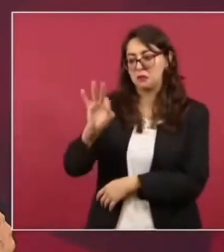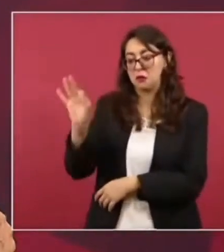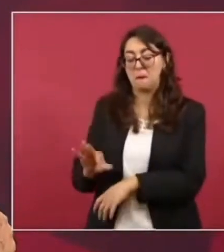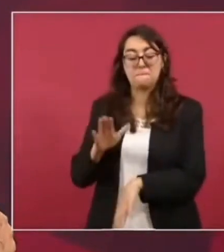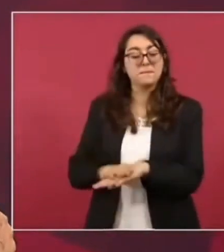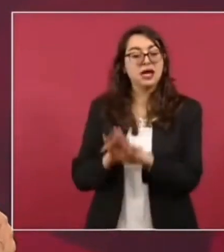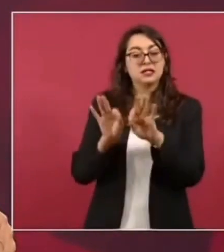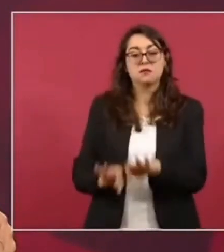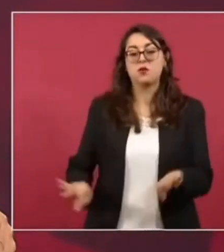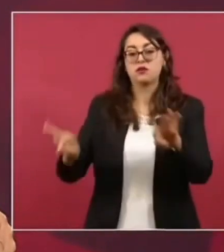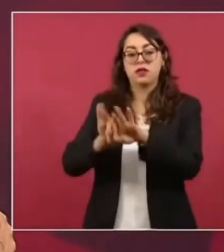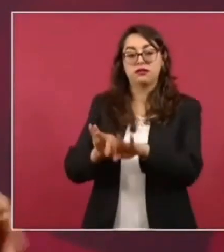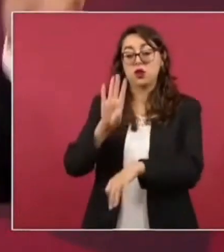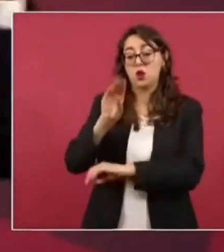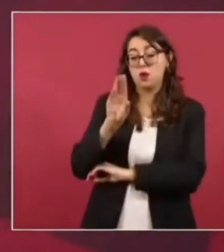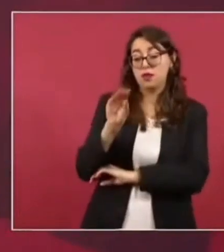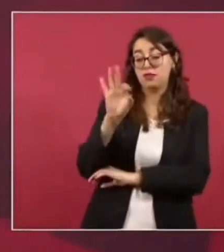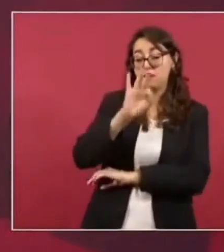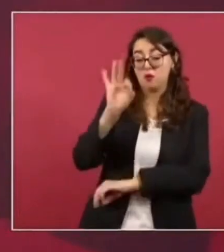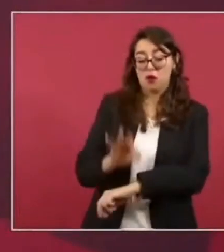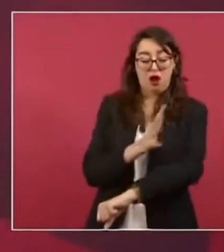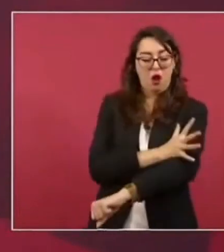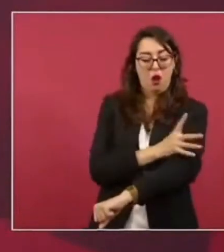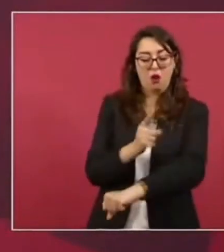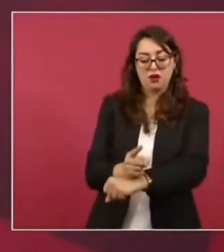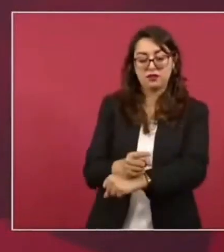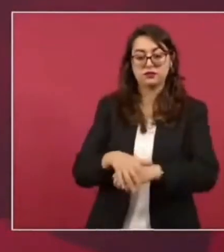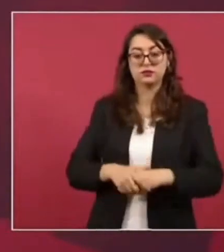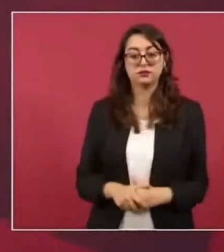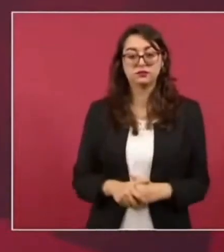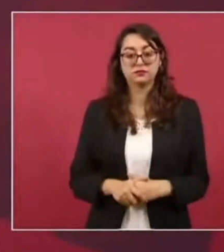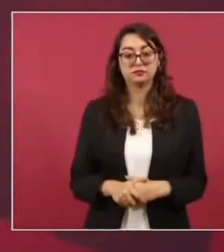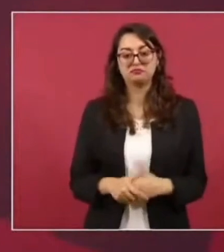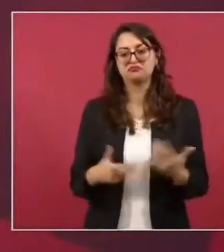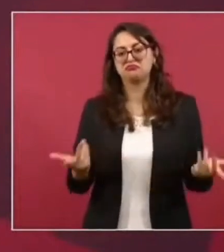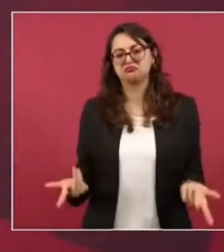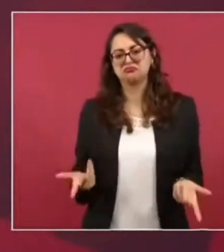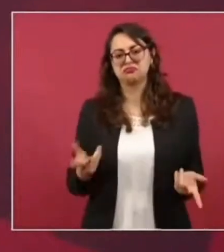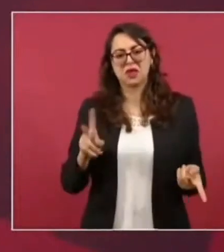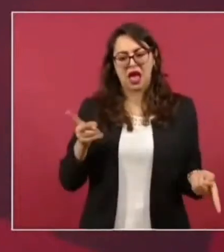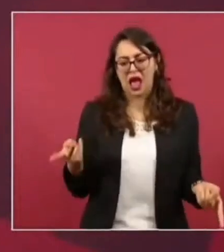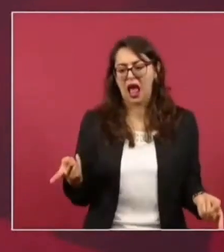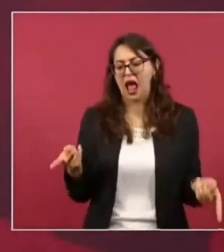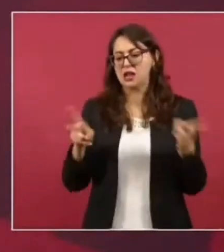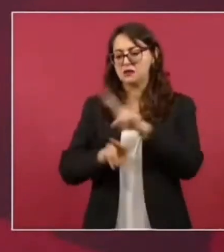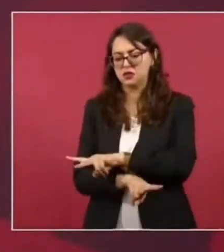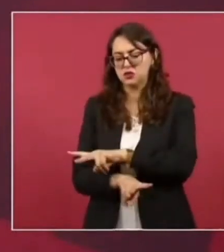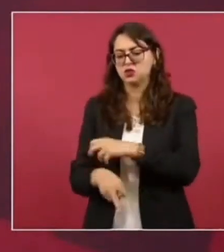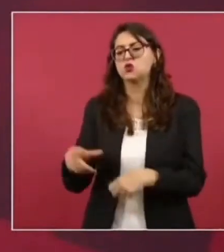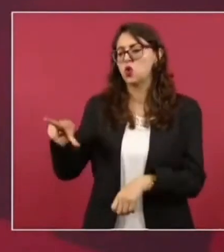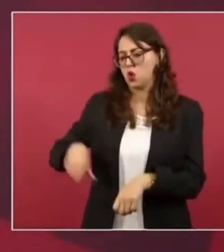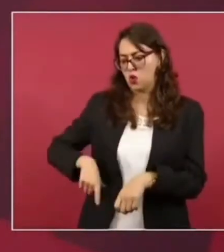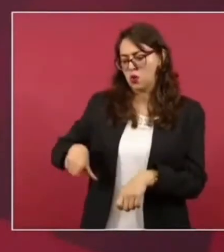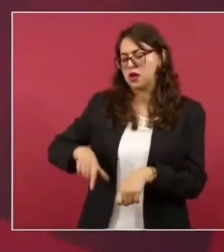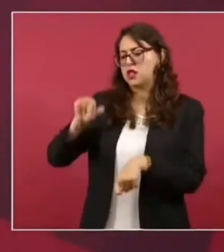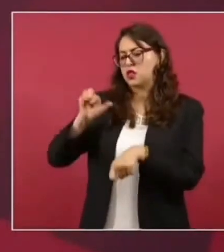la honestidad. Si llega un gobernador con el único propósito de robar,